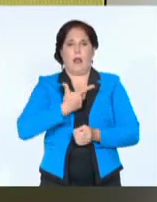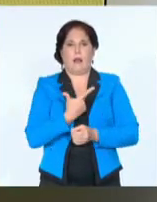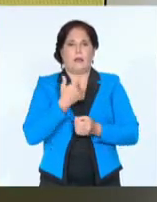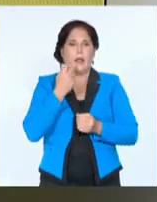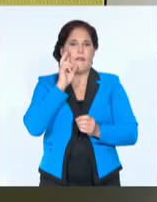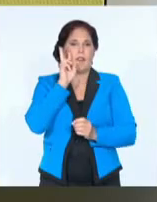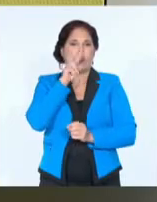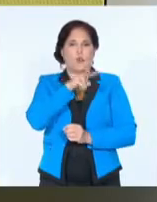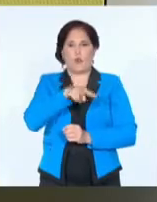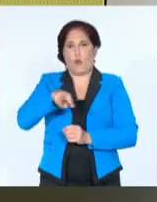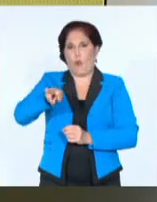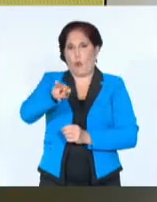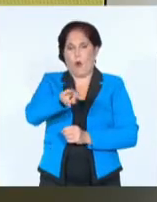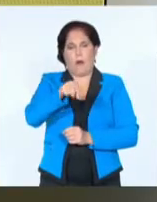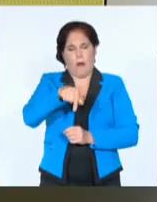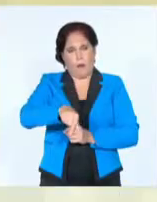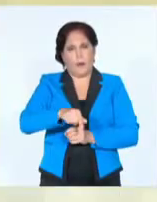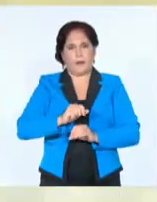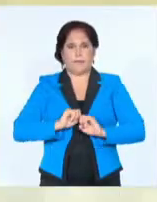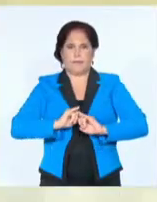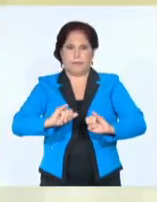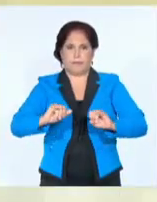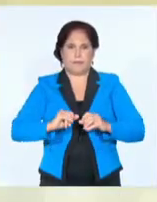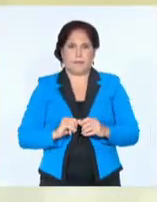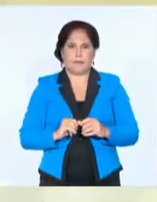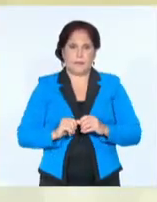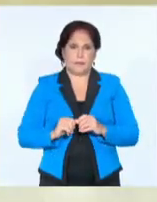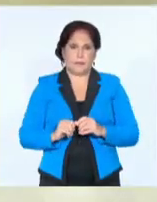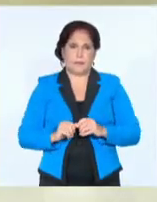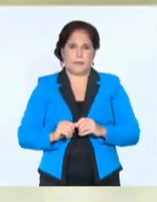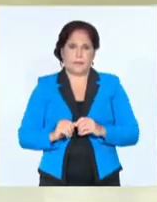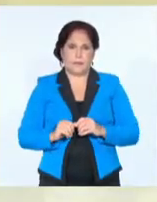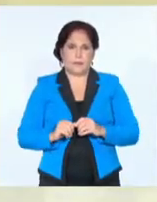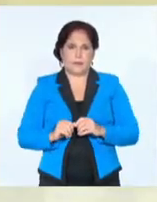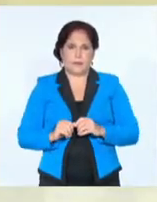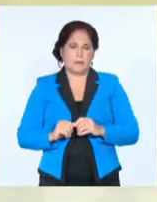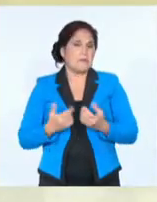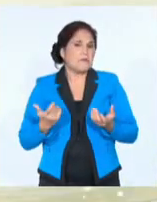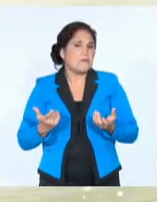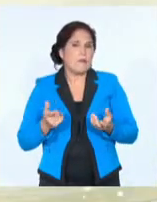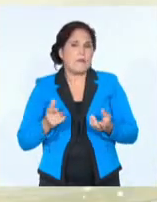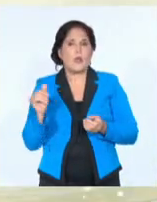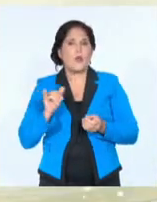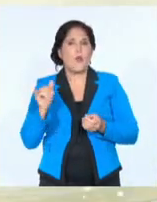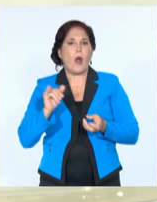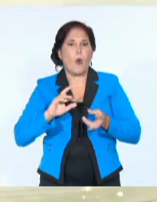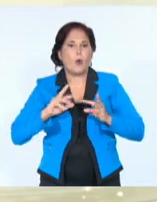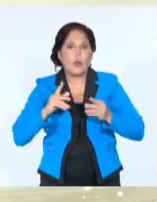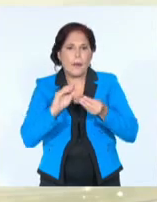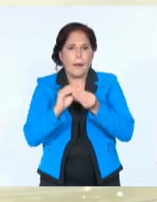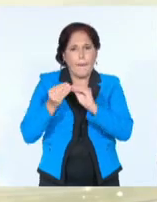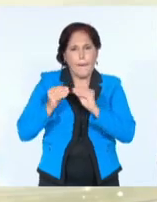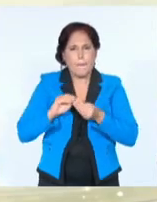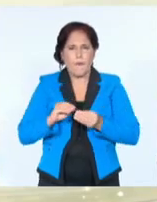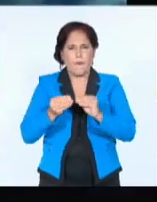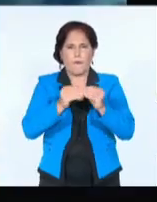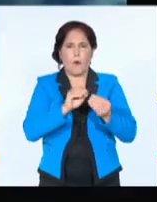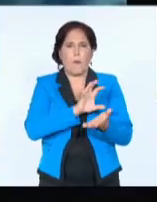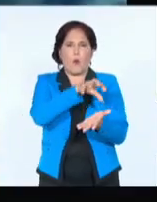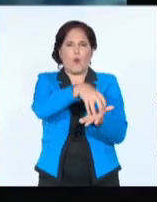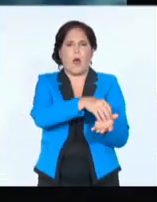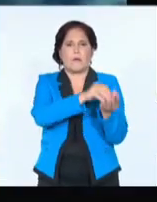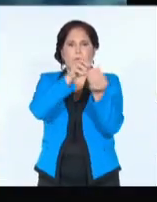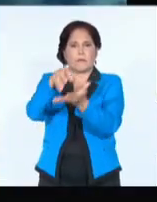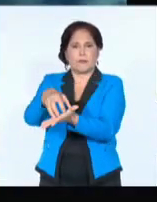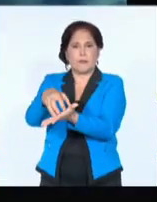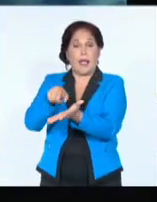Más detalles en el siguiente reporte. ¿Qué implica desarmar una vida y volverla a construir en otro sitio? ¿Cuánto